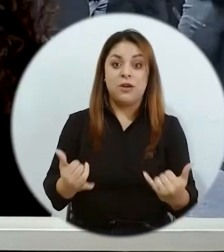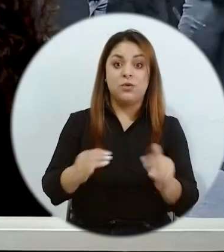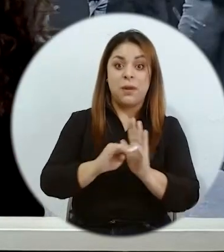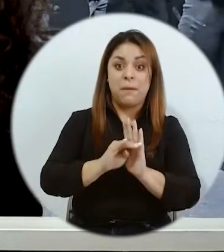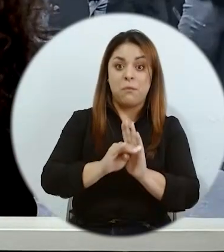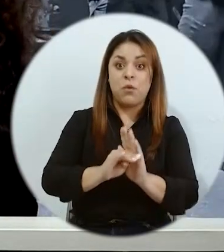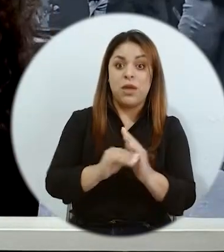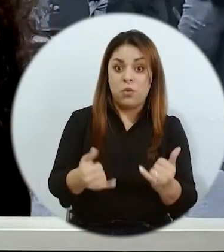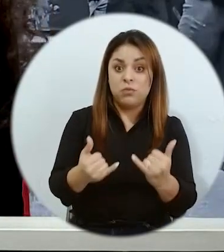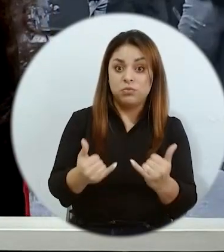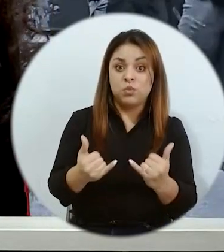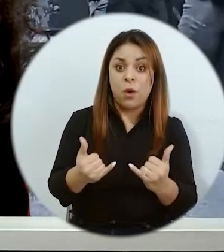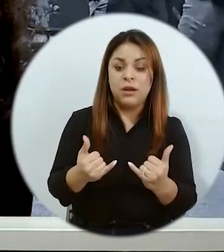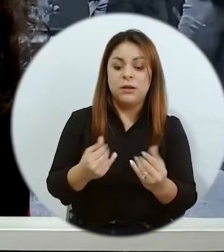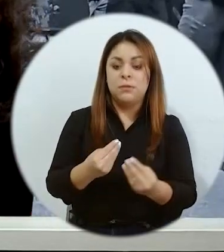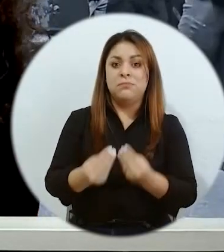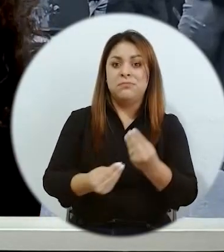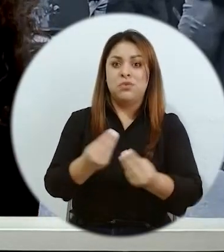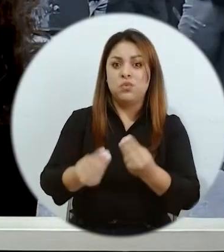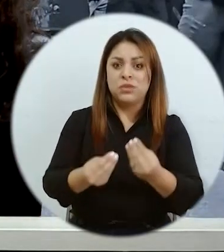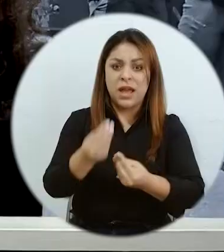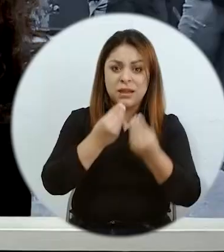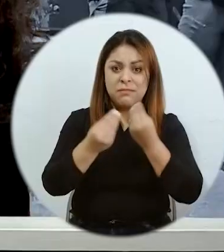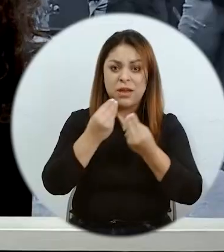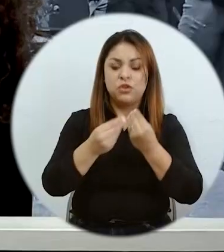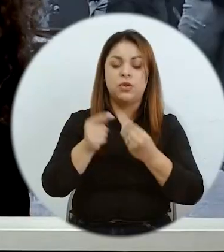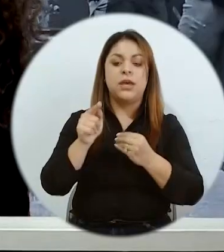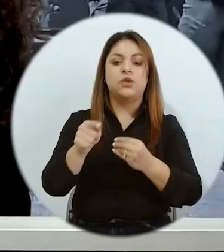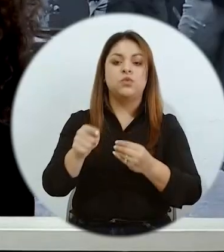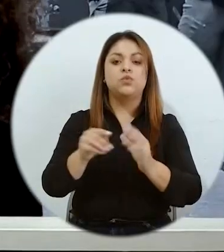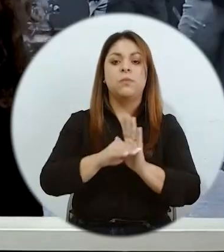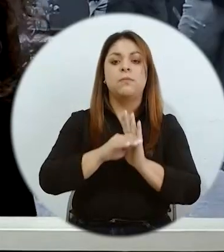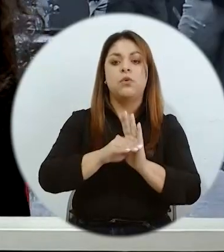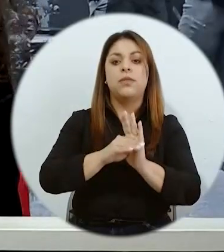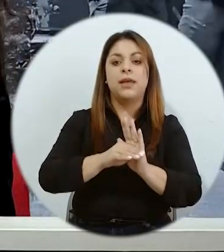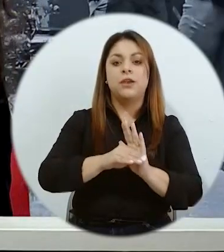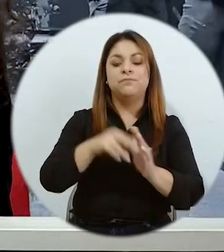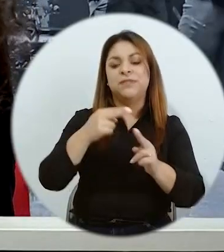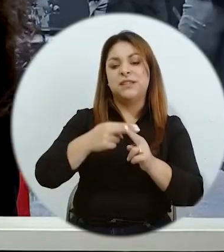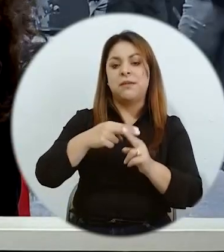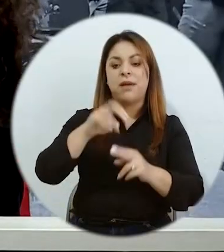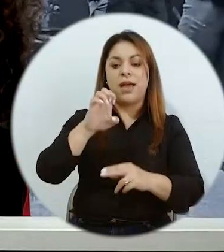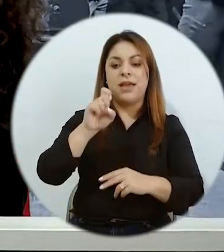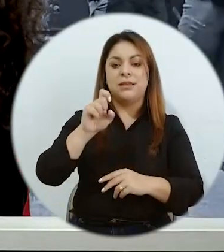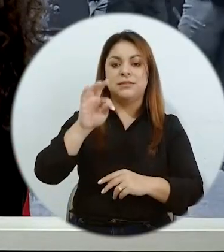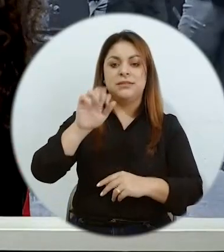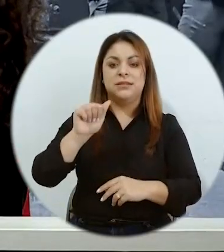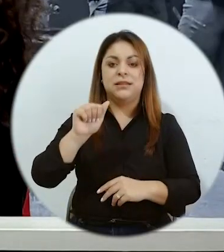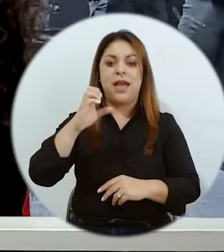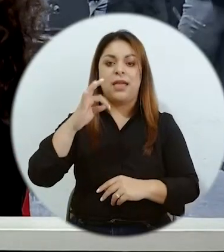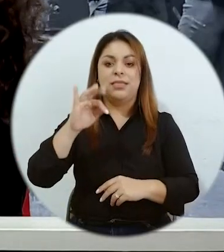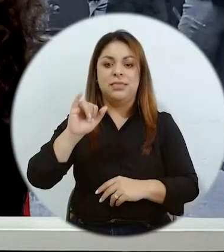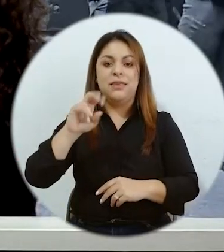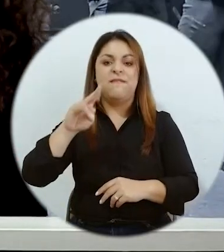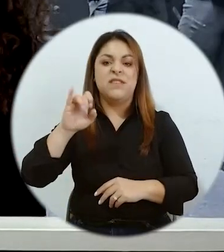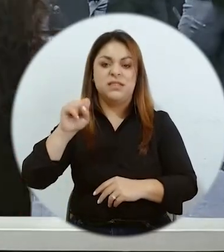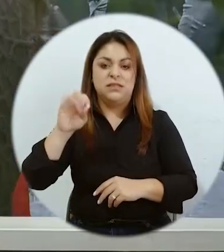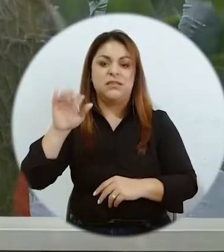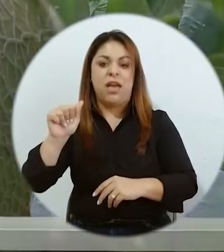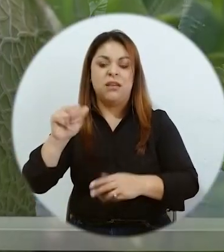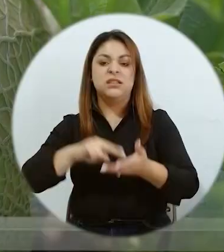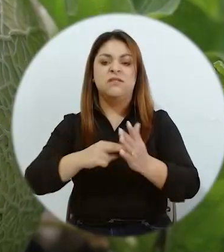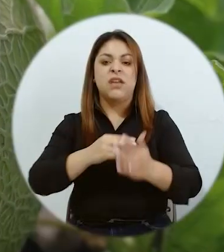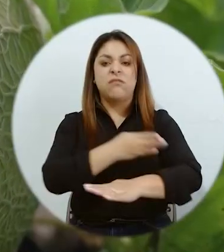El modelo actual en el que se producen estos alimentos es un modelo extractivista, es un modelo en el que vamos